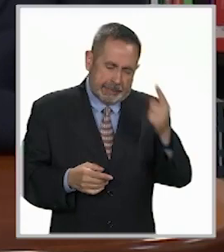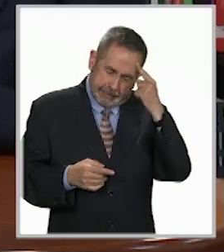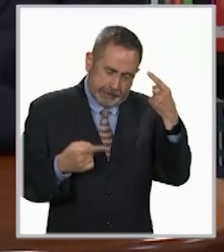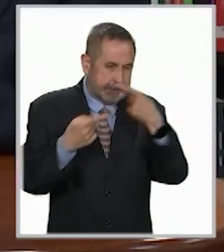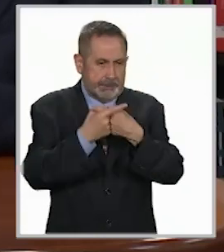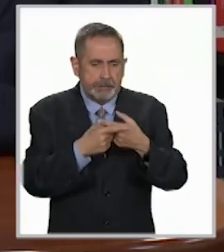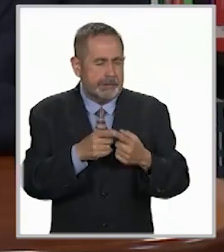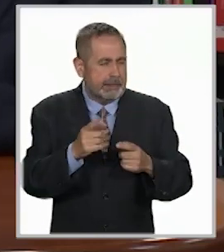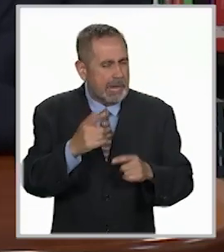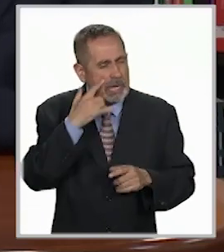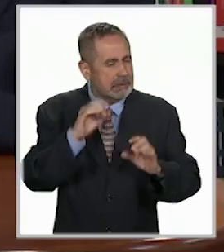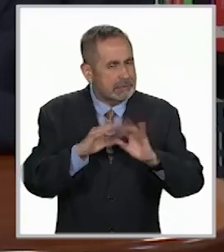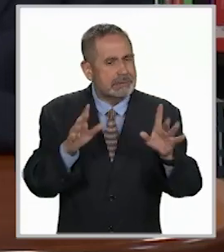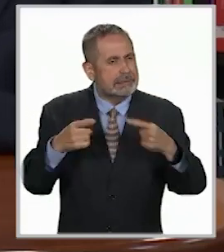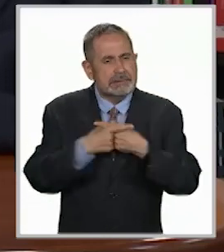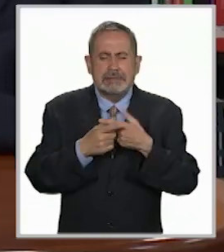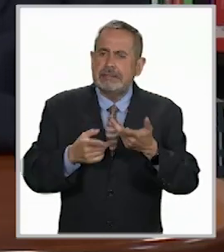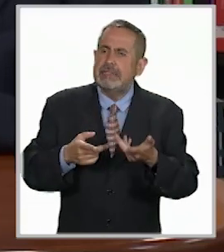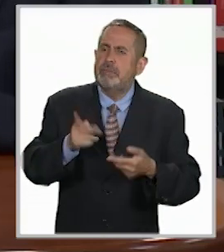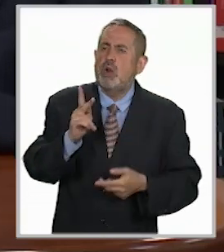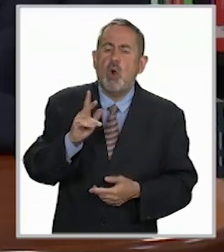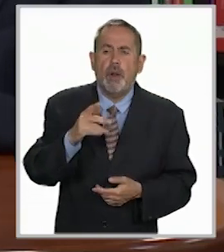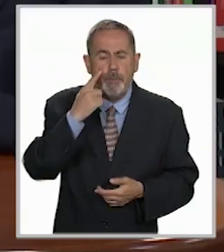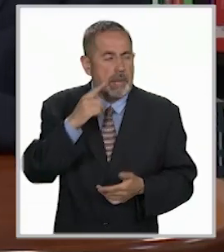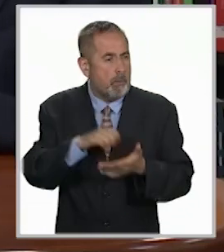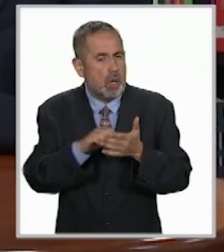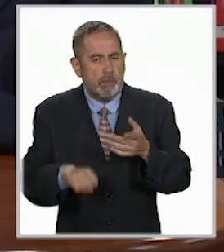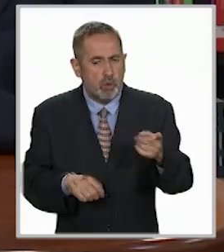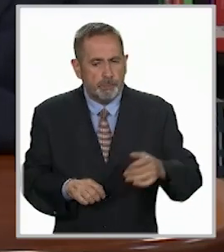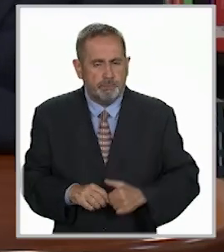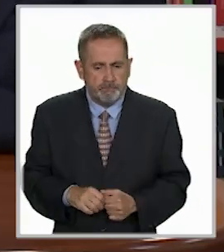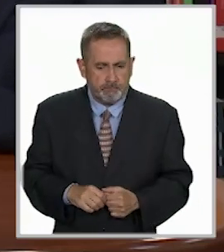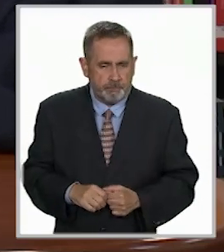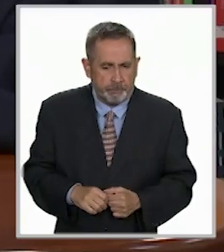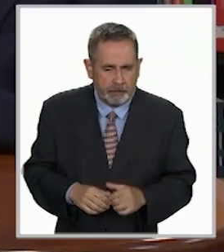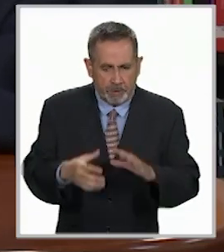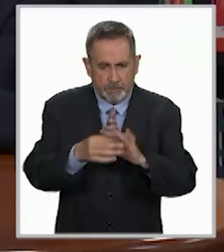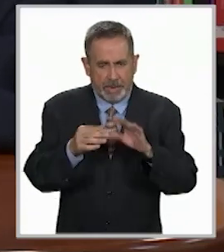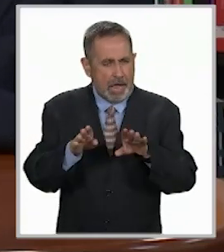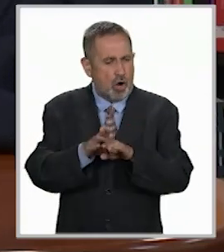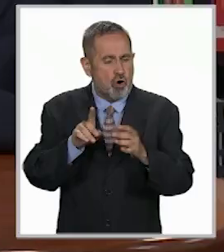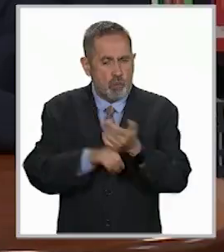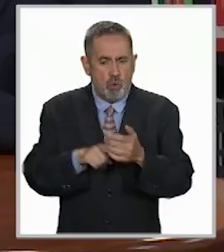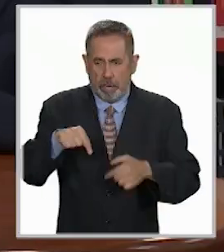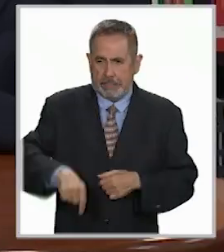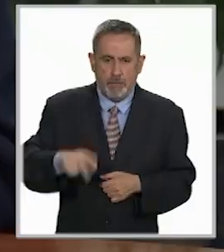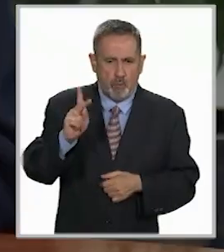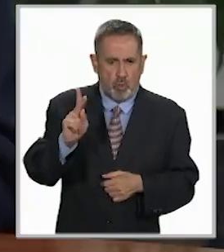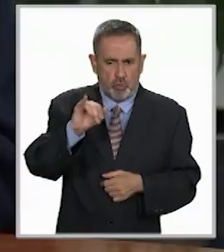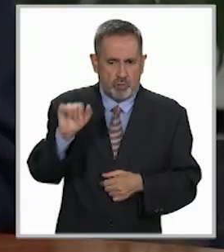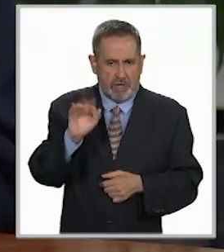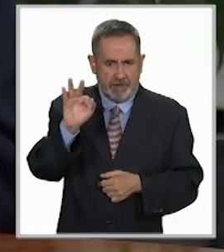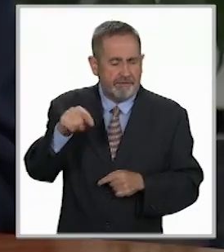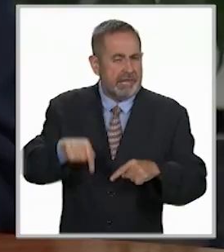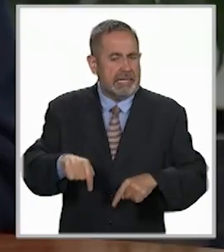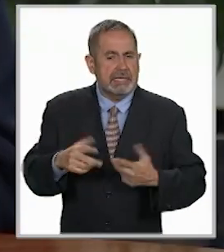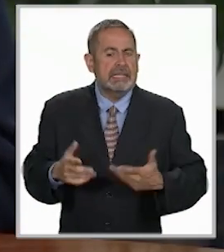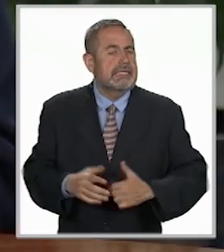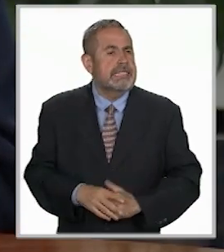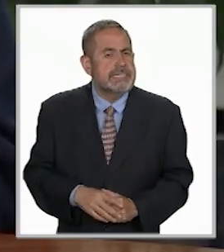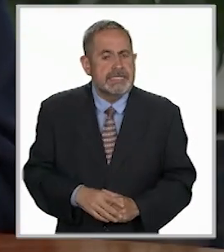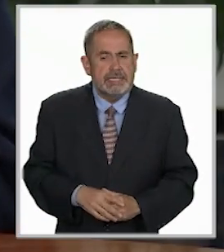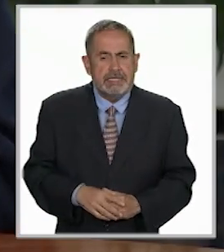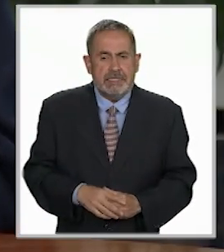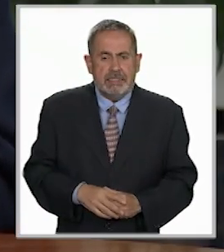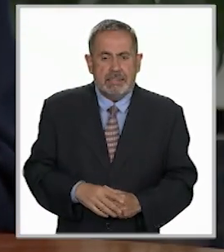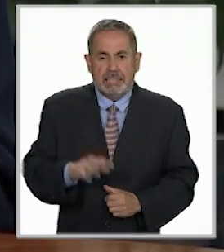hace un cortocircuito, nos salta, ¿no? Pero, por ejemplo, aterrizándolo a las labores del Poder Judicial de la